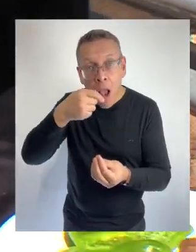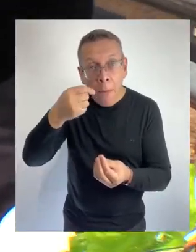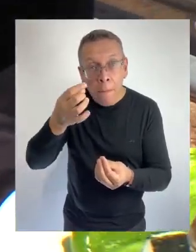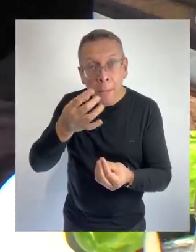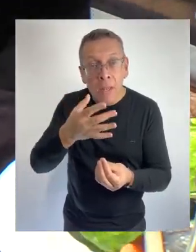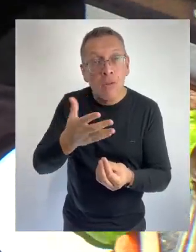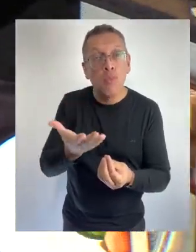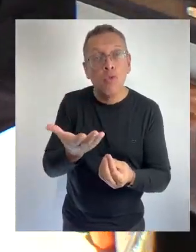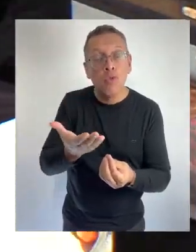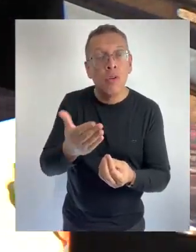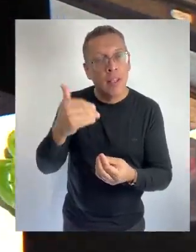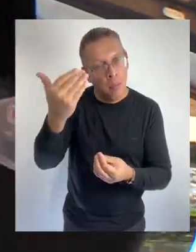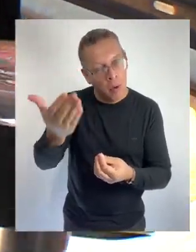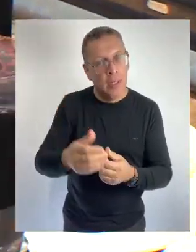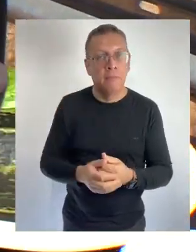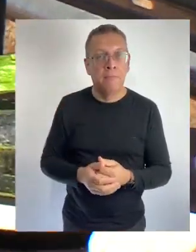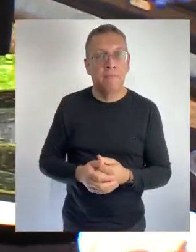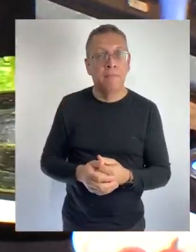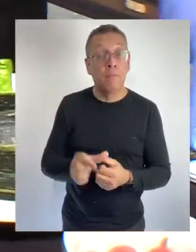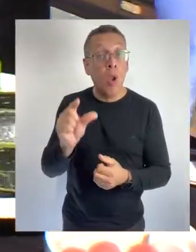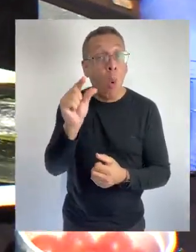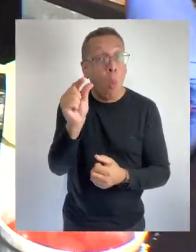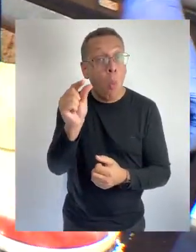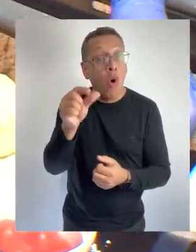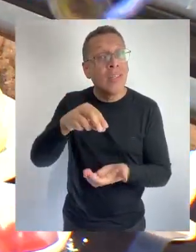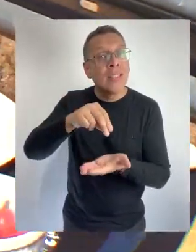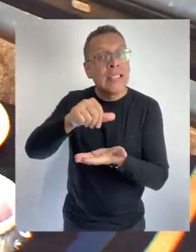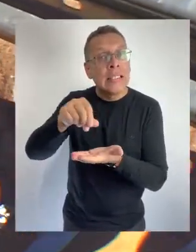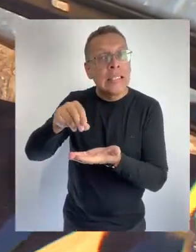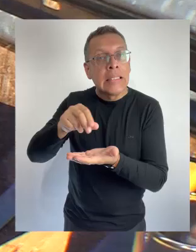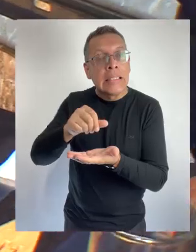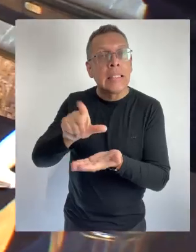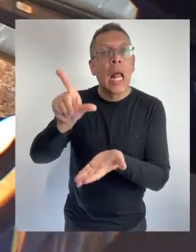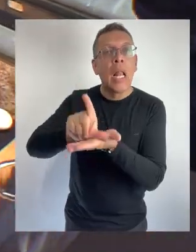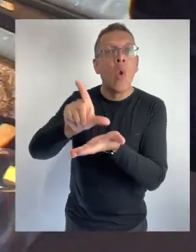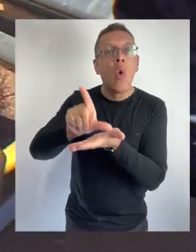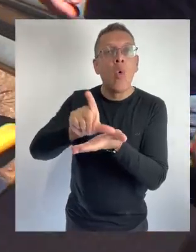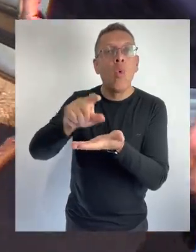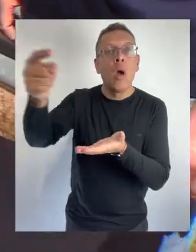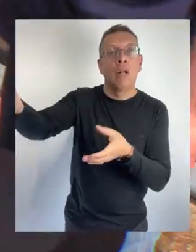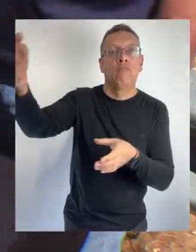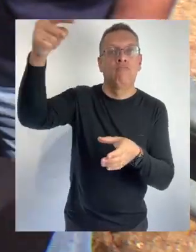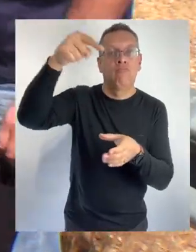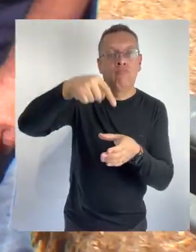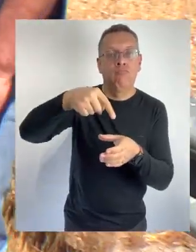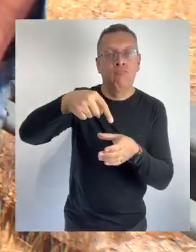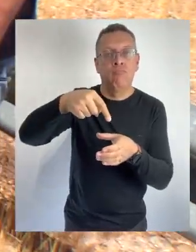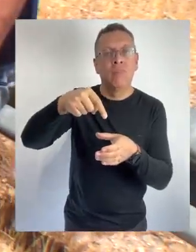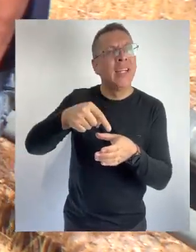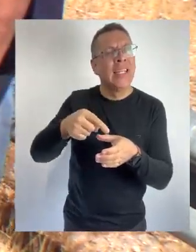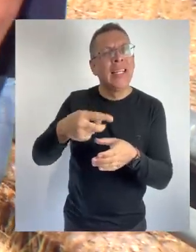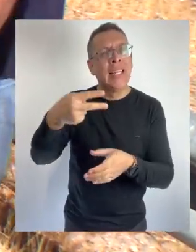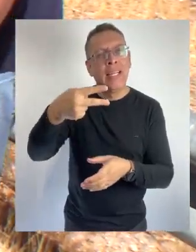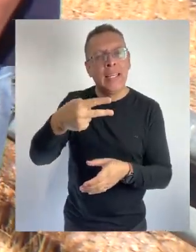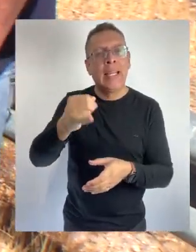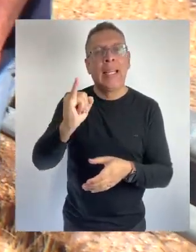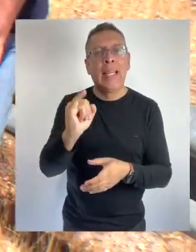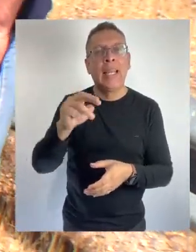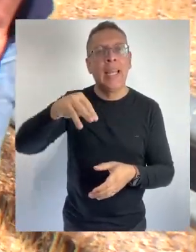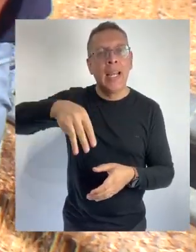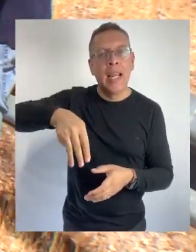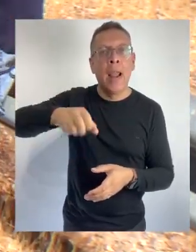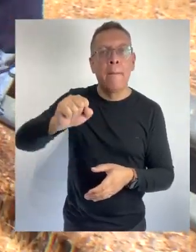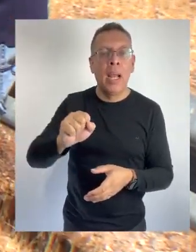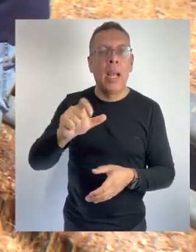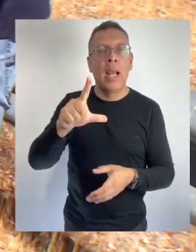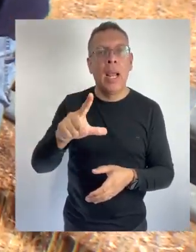sal. Sal del Himalaya. Del Himalaya, ya. Yo prefiero utilizar poco sal, pero bueno sal. Ya. Y la pimienta igual. Yo